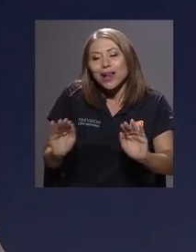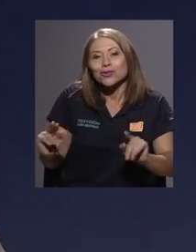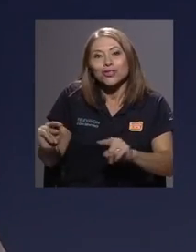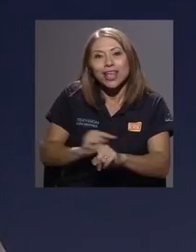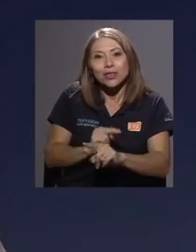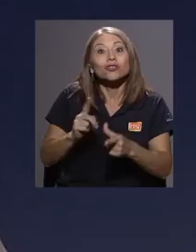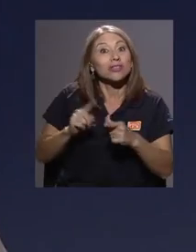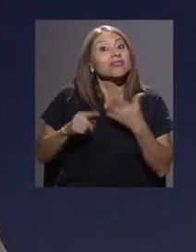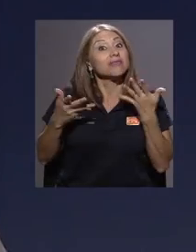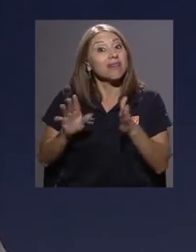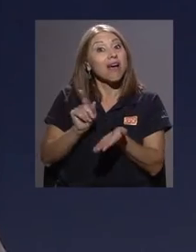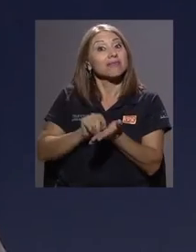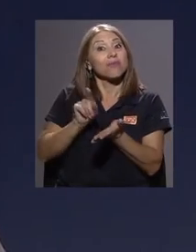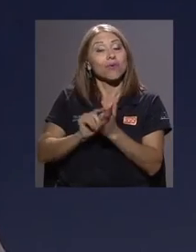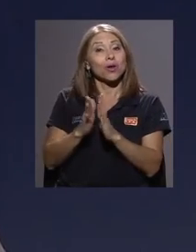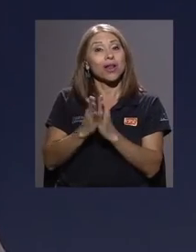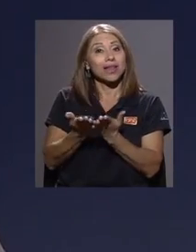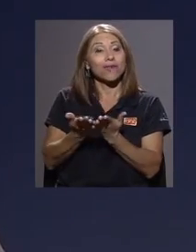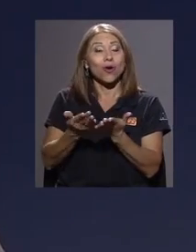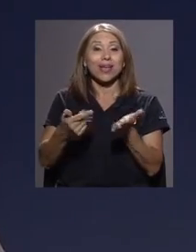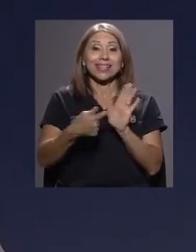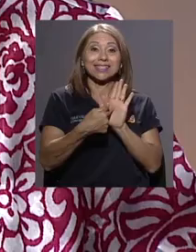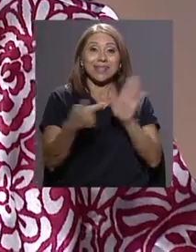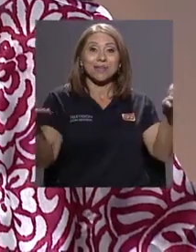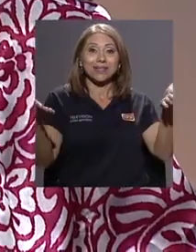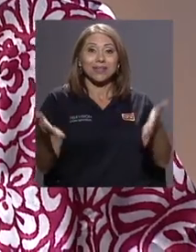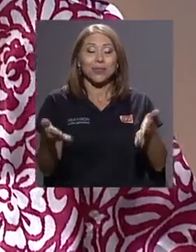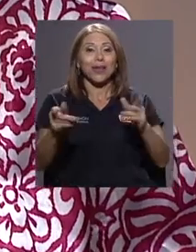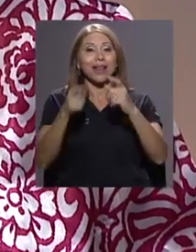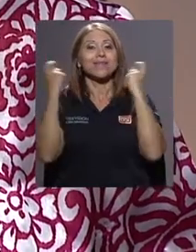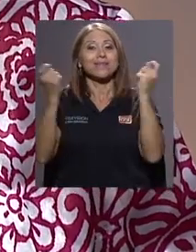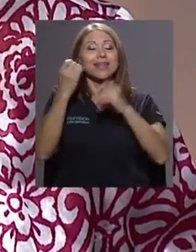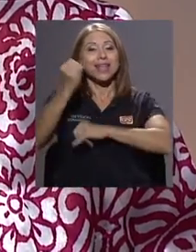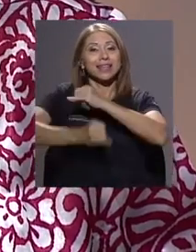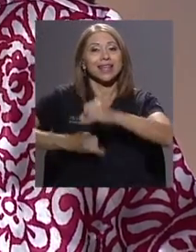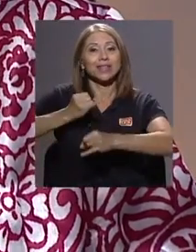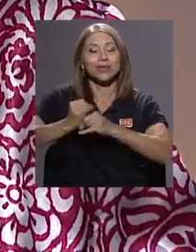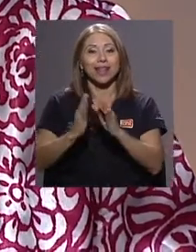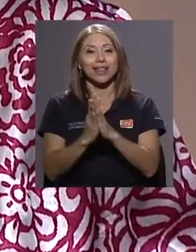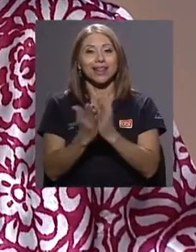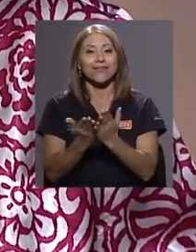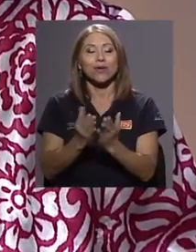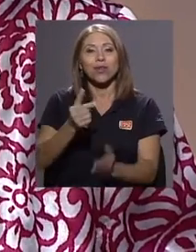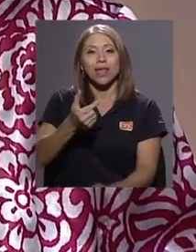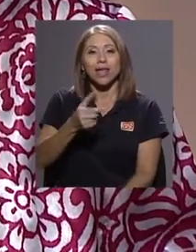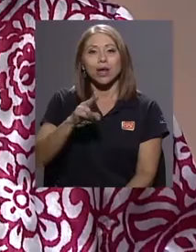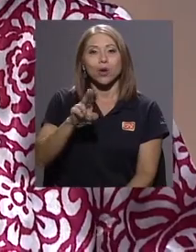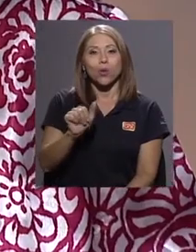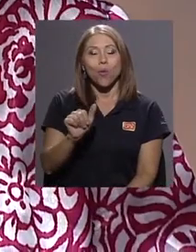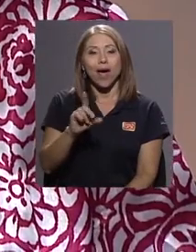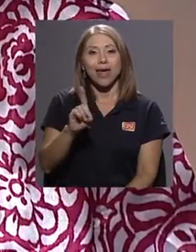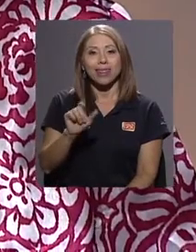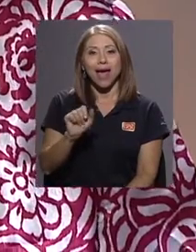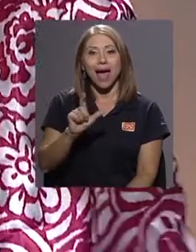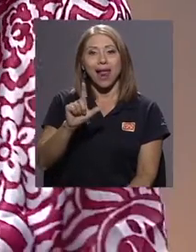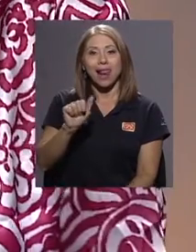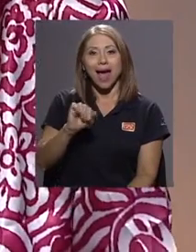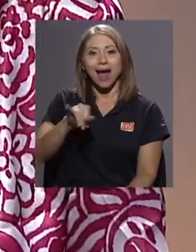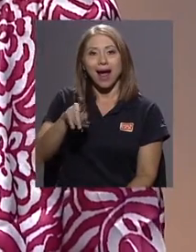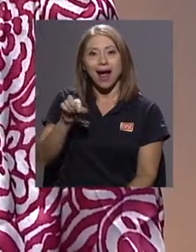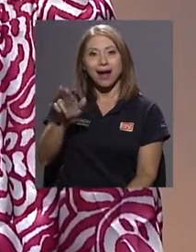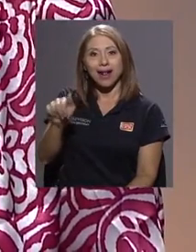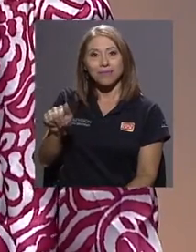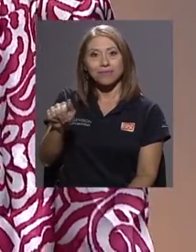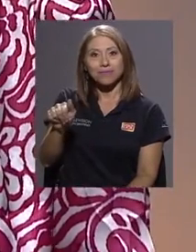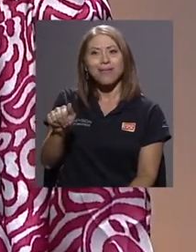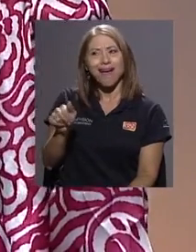publicó el libro se presentó en la feria internacional del libro de guadalajara y fue una cosa muy curiosa porque hicieron